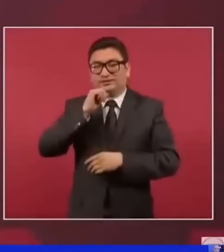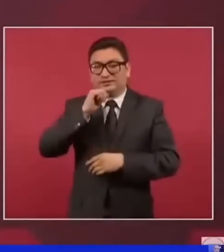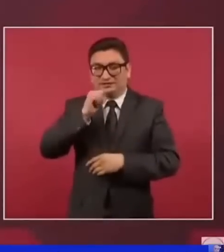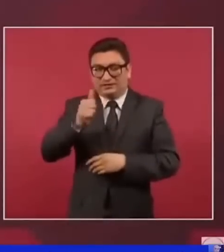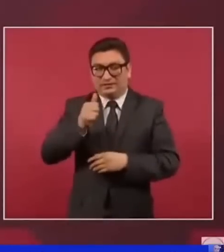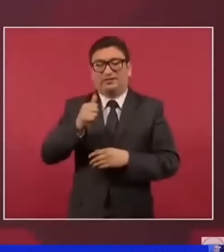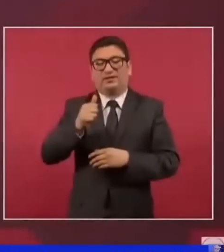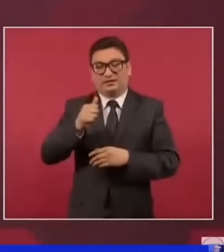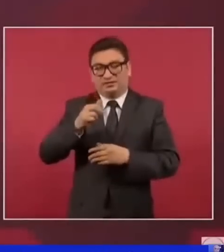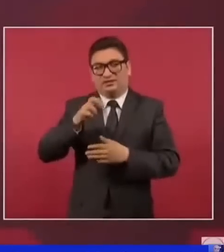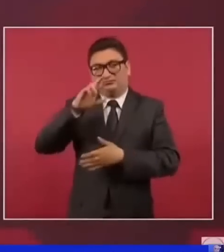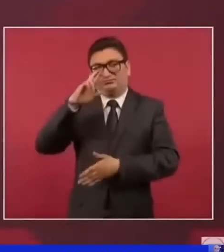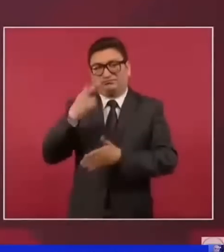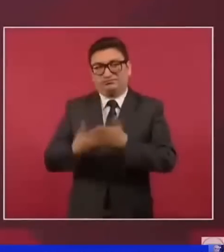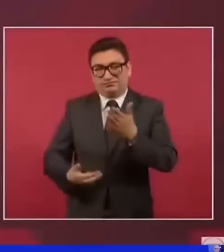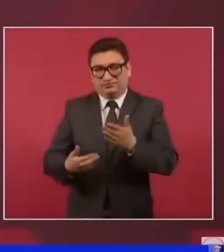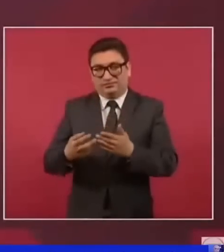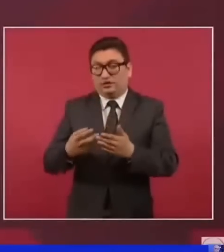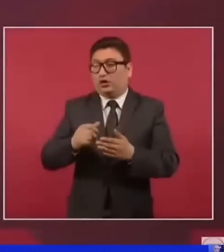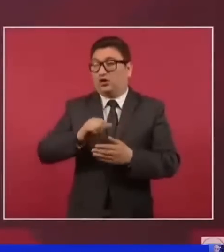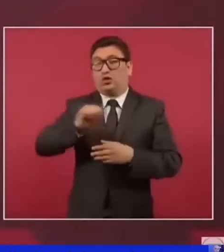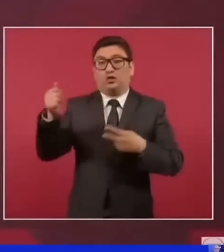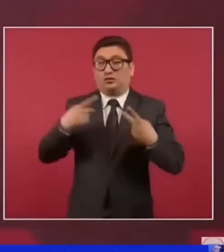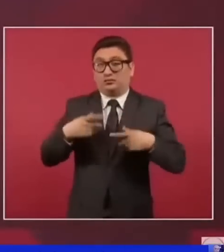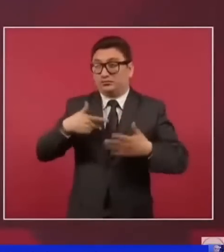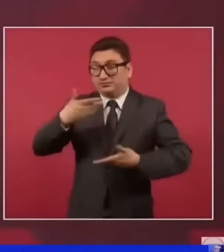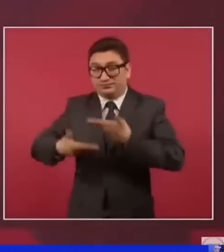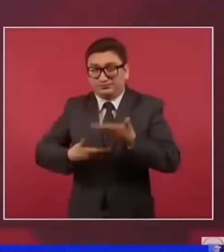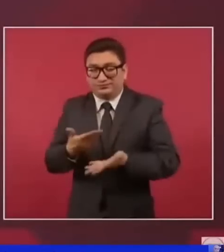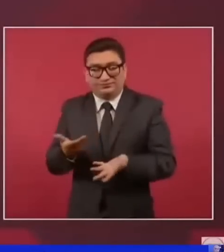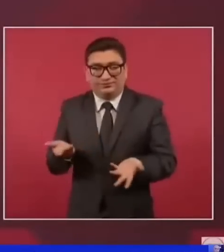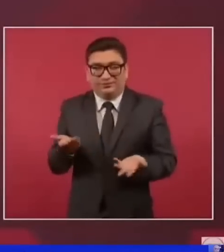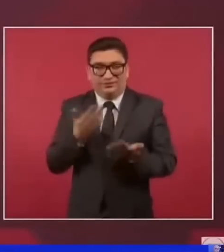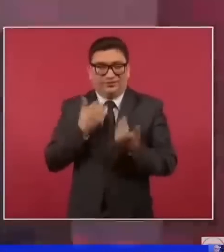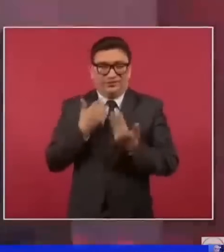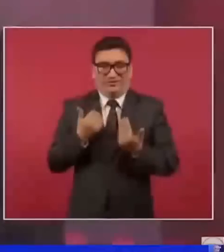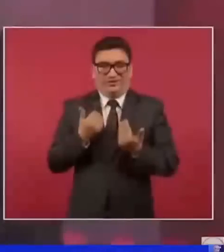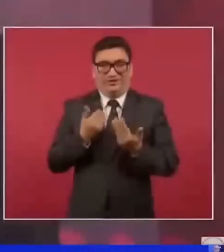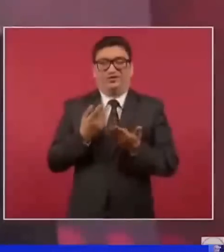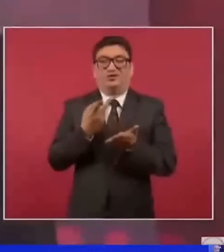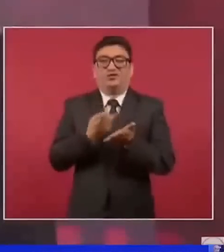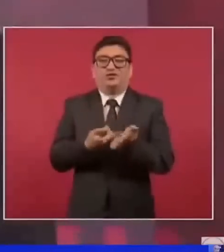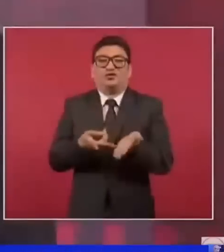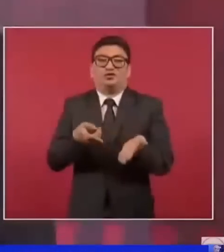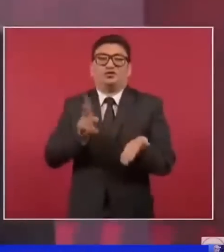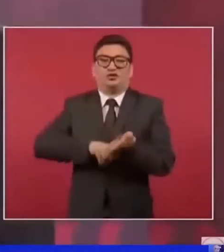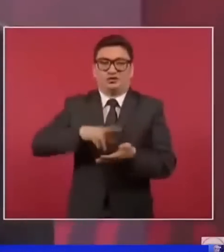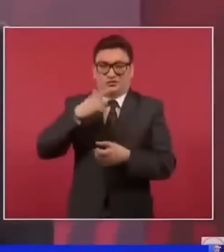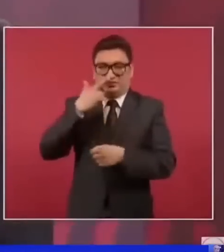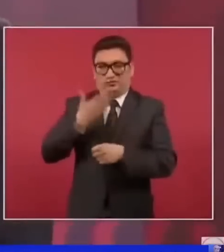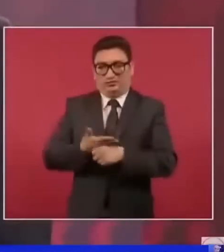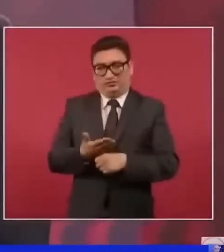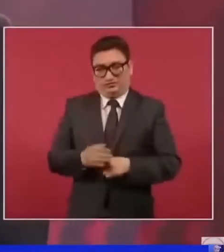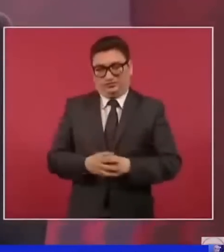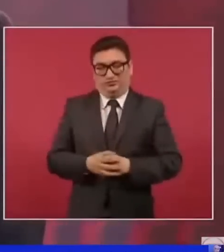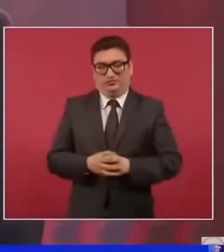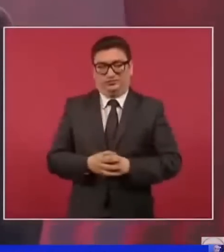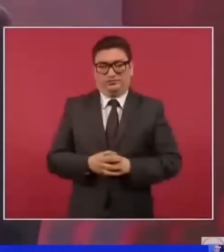compromiso de servir a los demás. Tiene una doble responsabilidad.